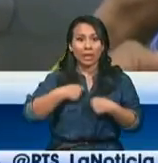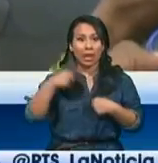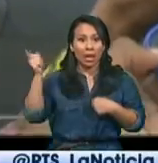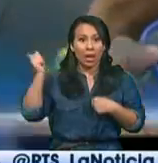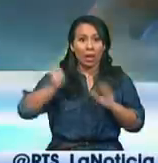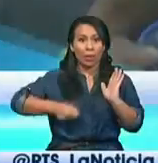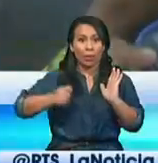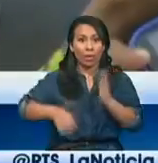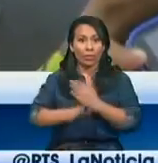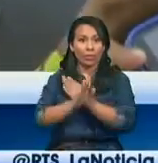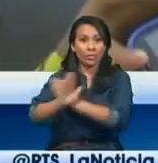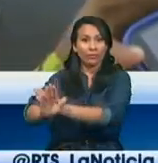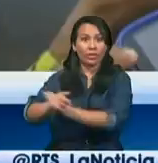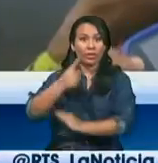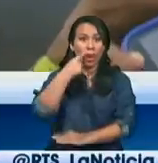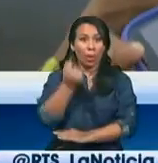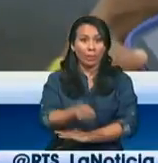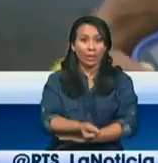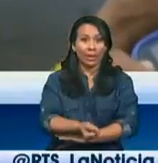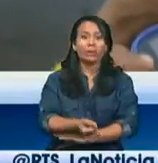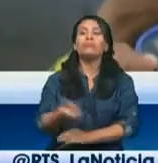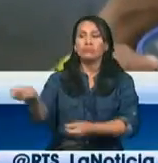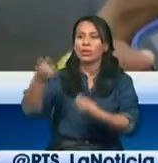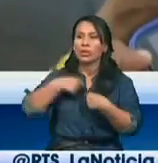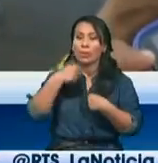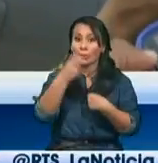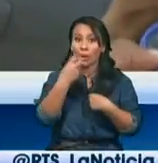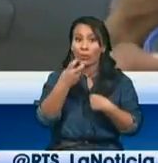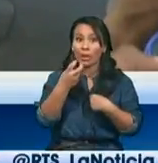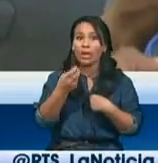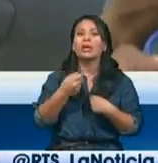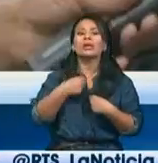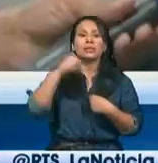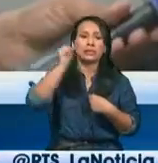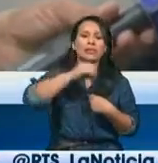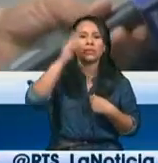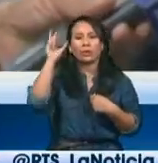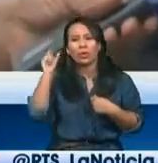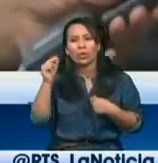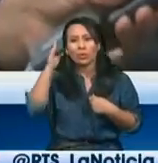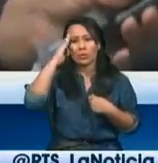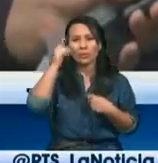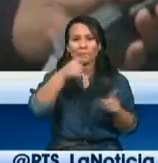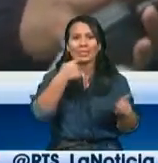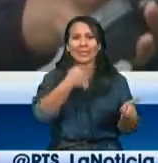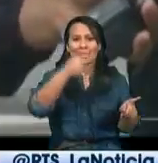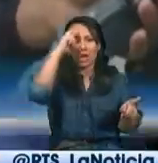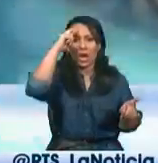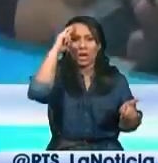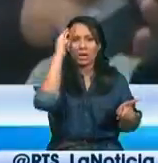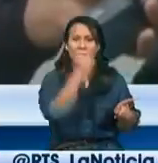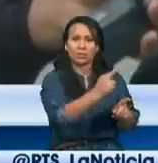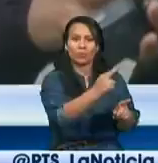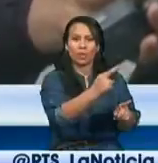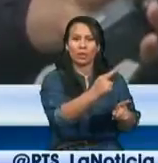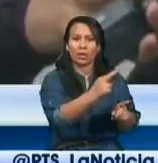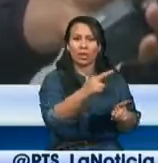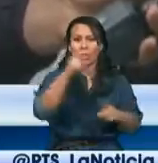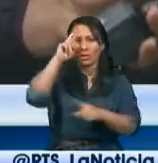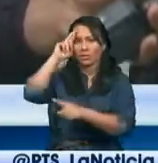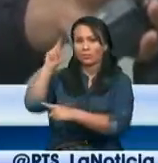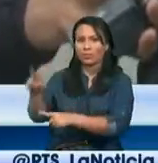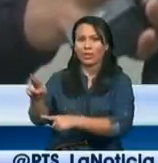defensa. Y la tarde estaríamos posiblemente ya hablando de alegatos de cierre. Se está respetando la inmediación y la